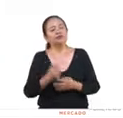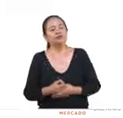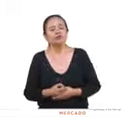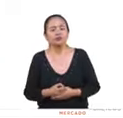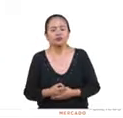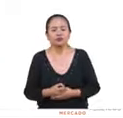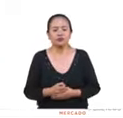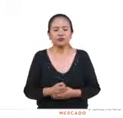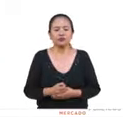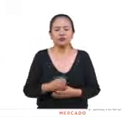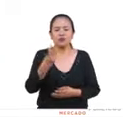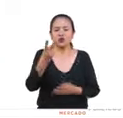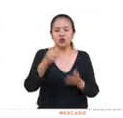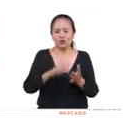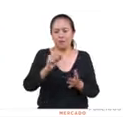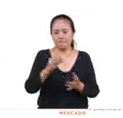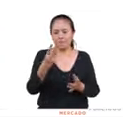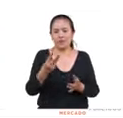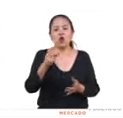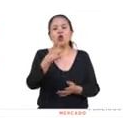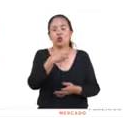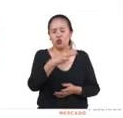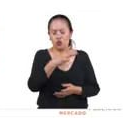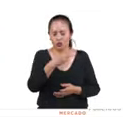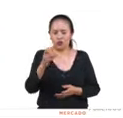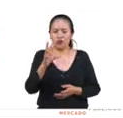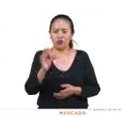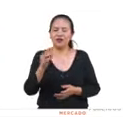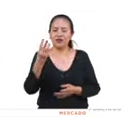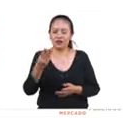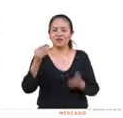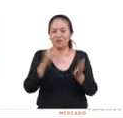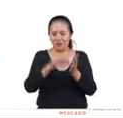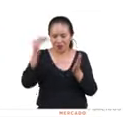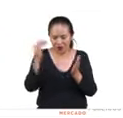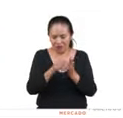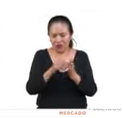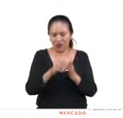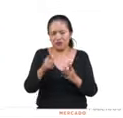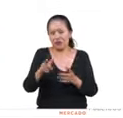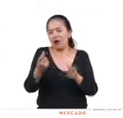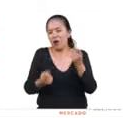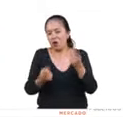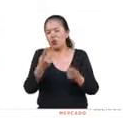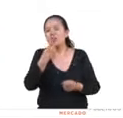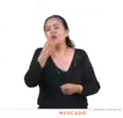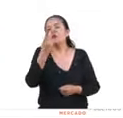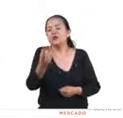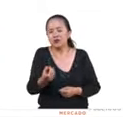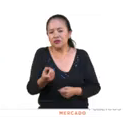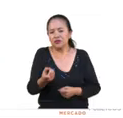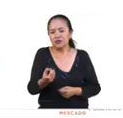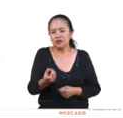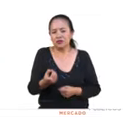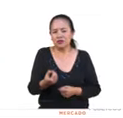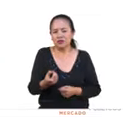millones, 2023, 249 millones, en este caso solamente estamos mencionando lo que corresponde a